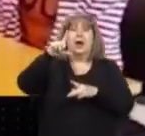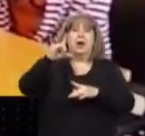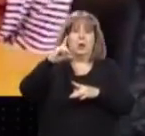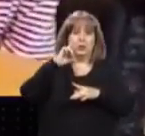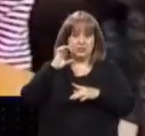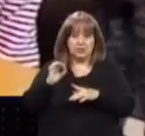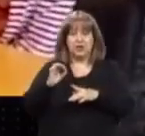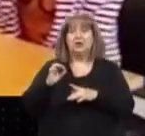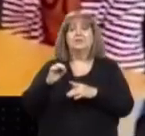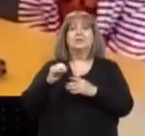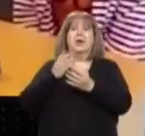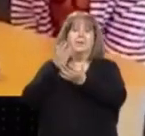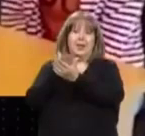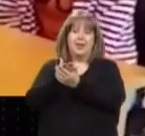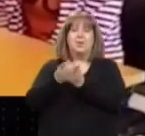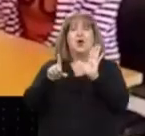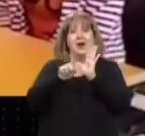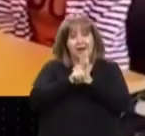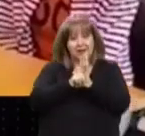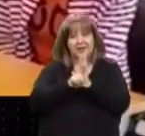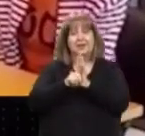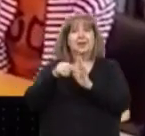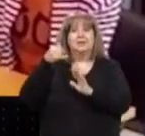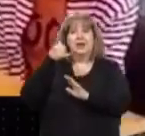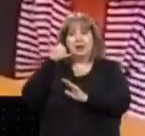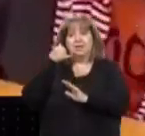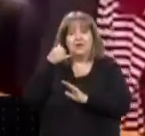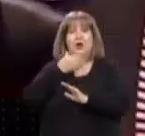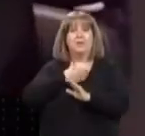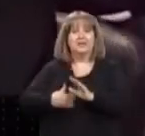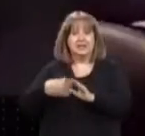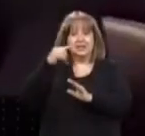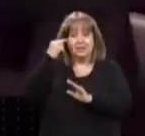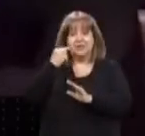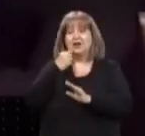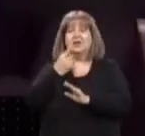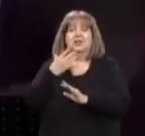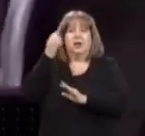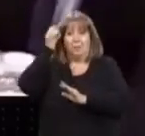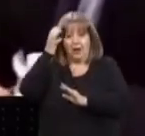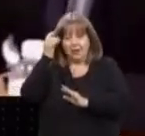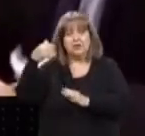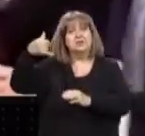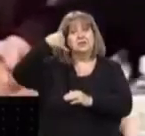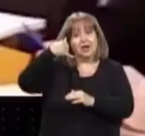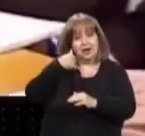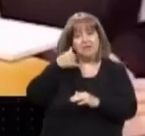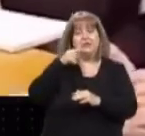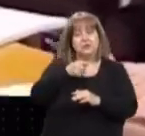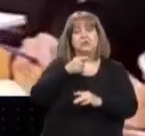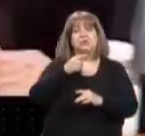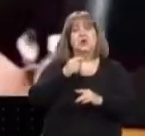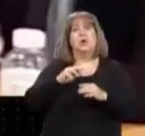bueno, ahí escuchábamos que algo al presidente se le habría pasado, entre comillas, como dijo Ramón Dupuy, esta ley tan importante,